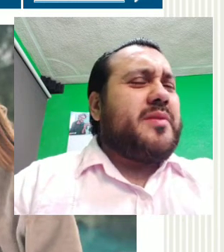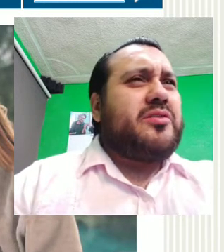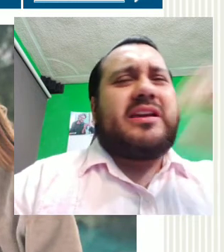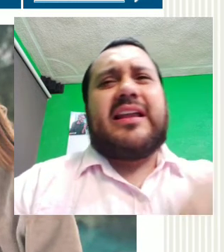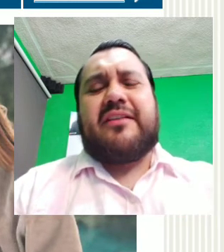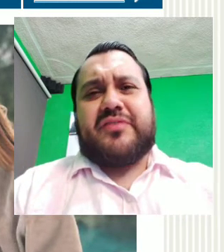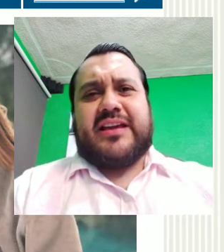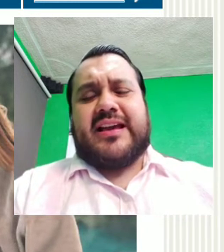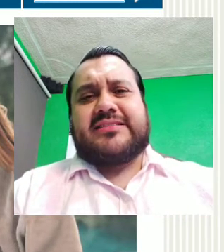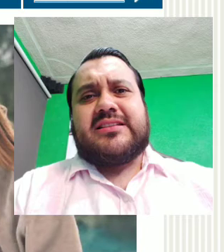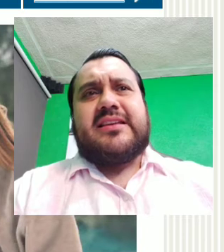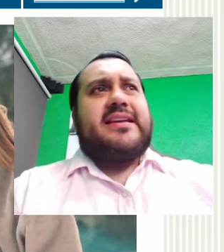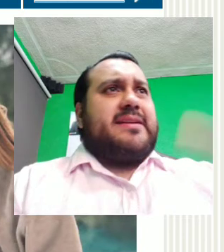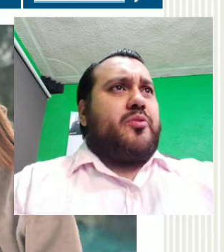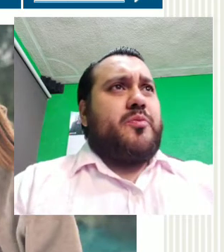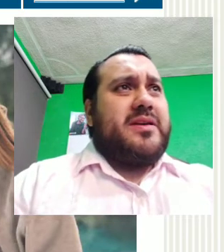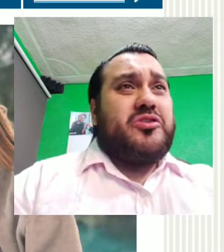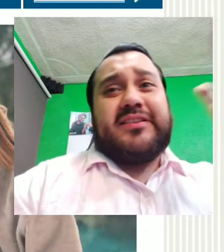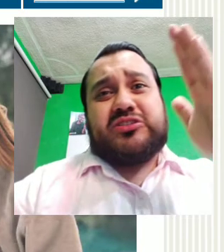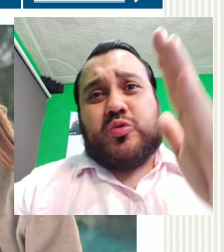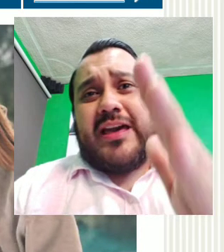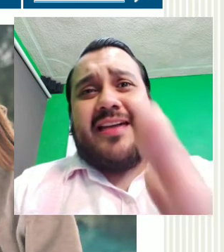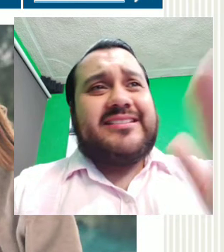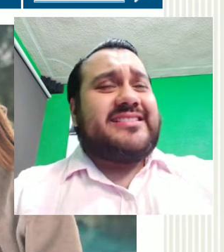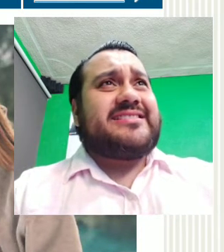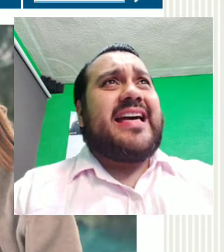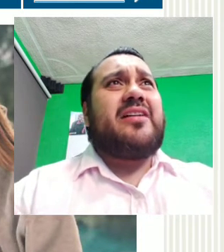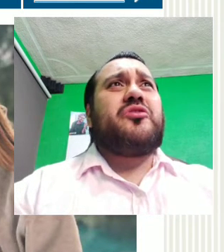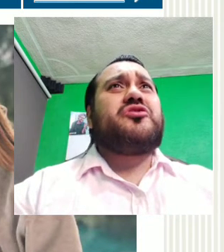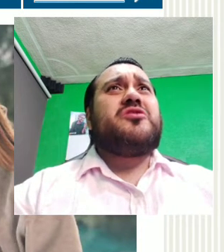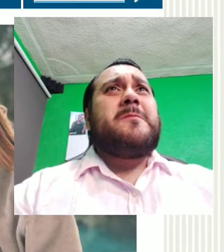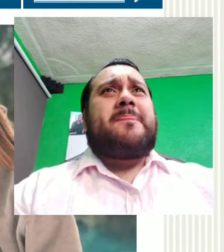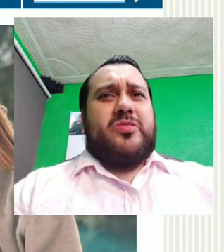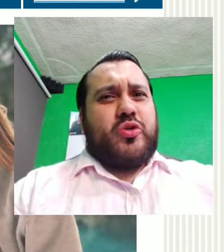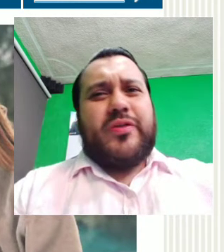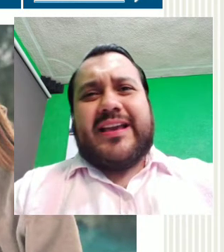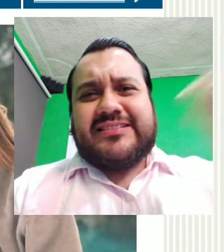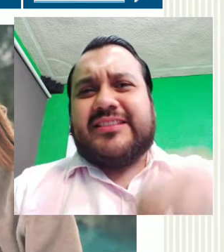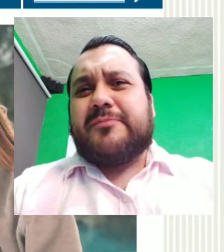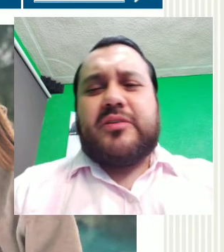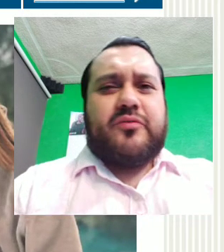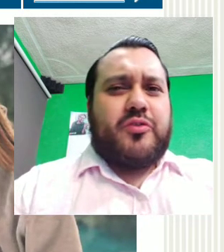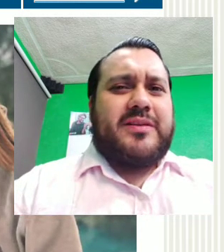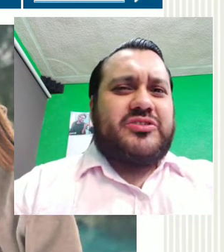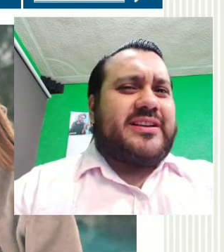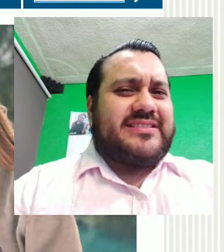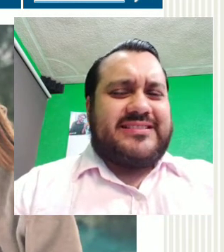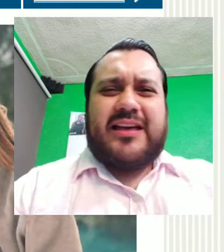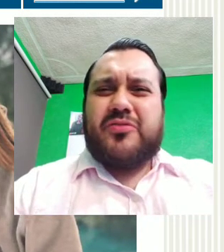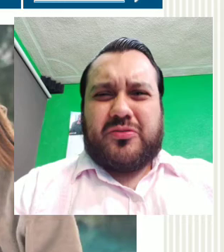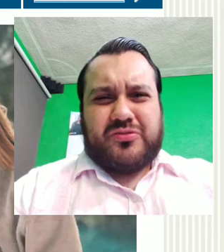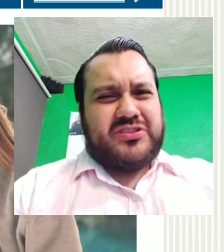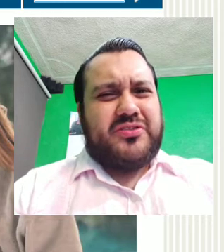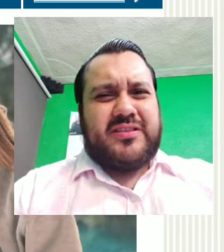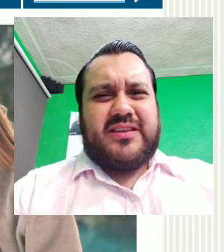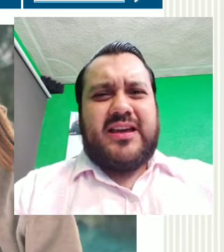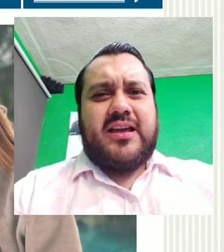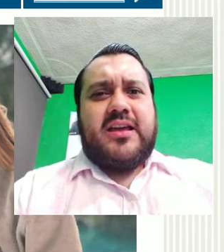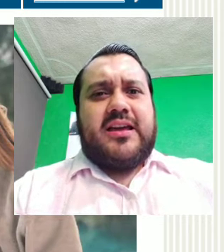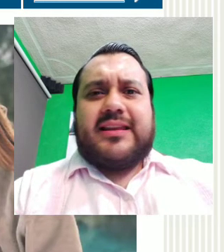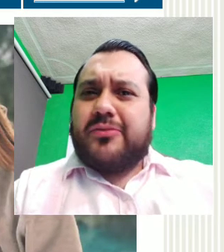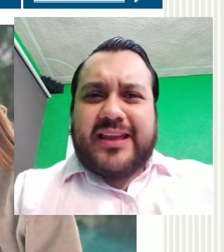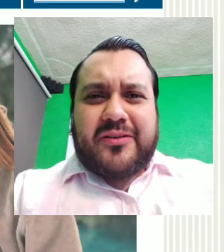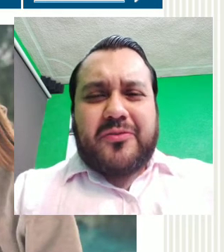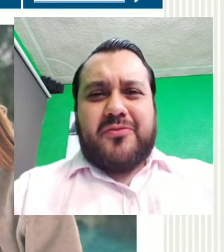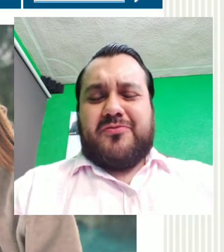por medio de gráficas por medio de ciudades estados todas este tipo de información que se está dando a conocer hoy en día